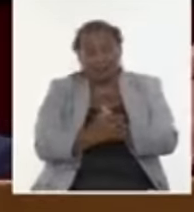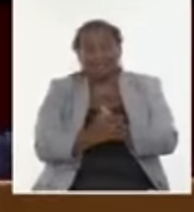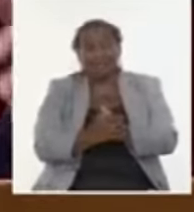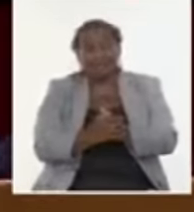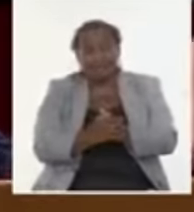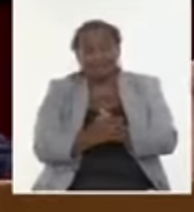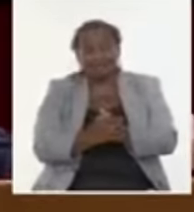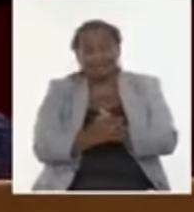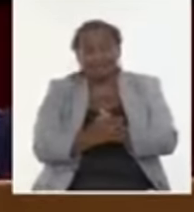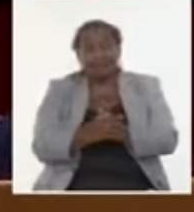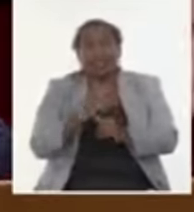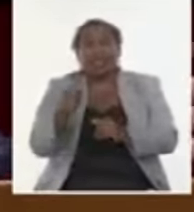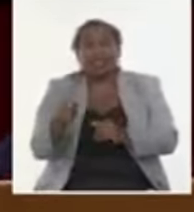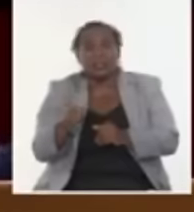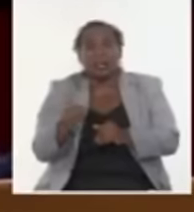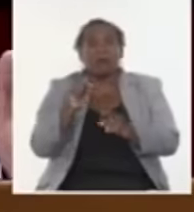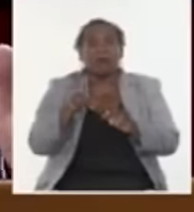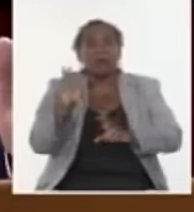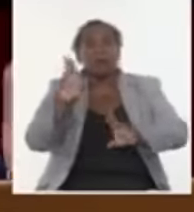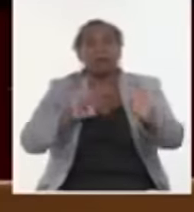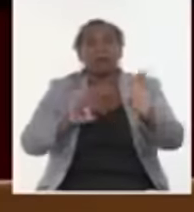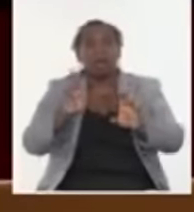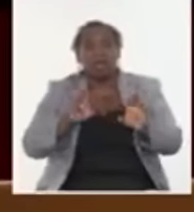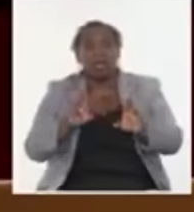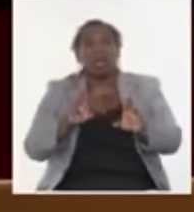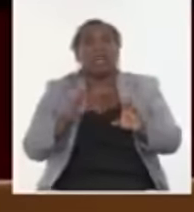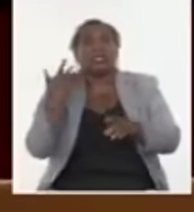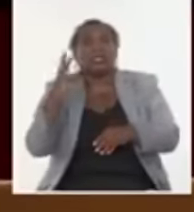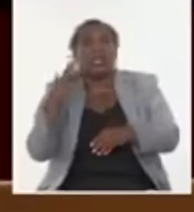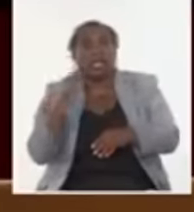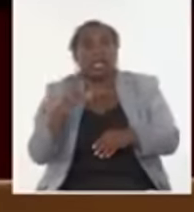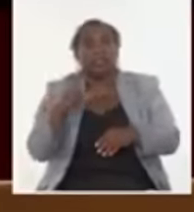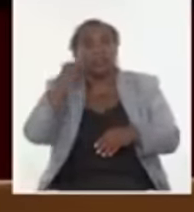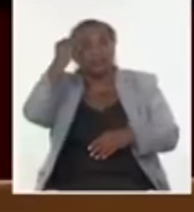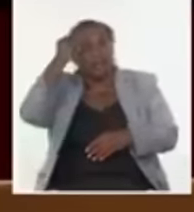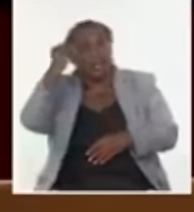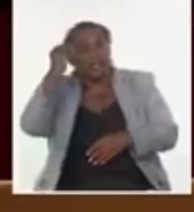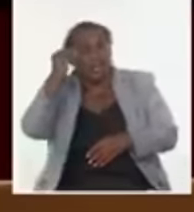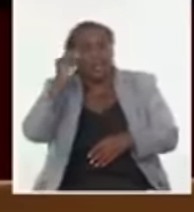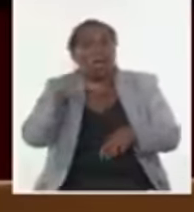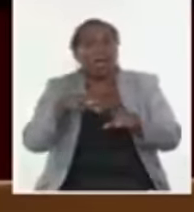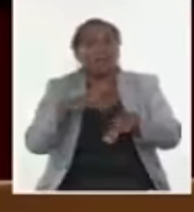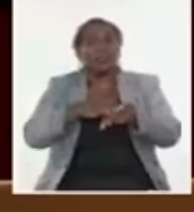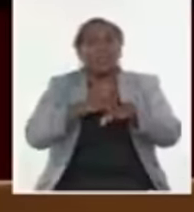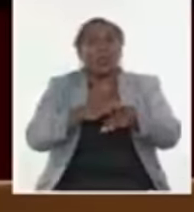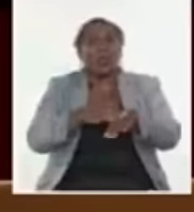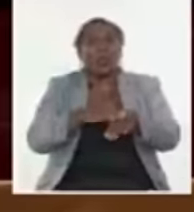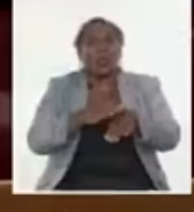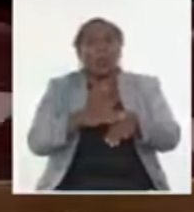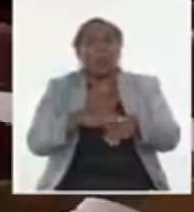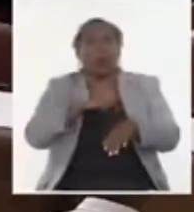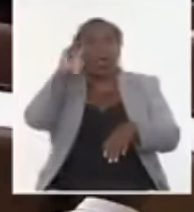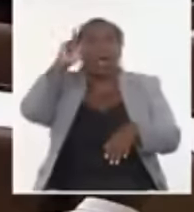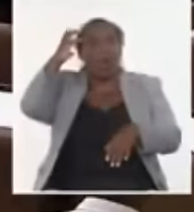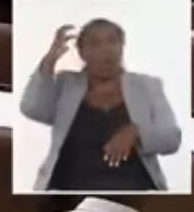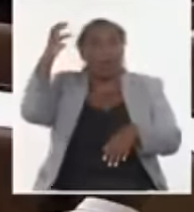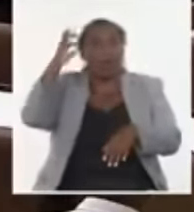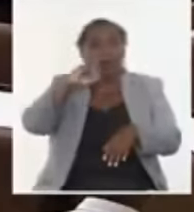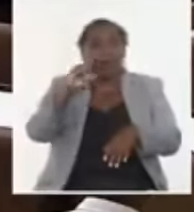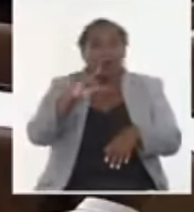Estamos negociando, hay la parte extranjera insistiendo y lo estamos analizando. A veces nos echa la culpa, a veces arriba el gobierno va.